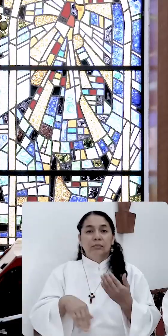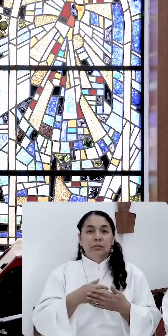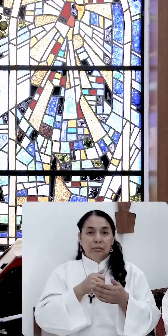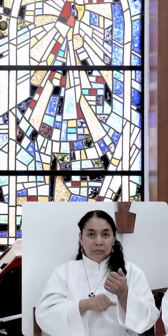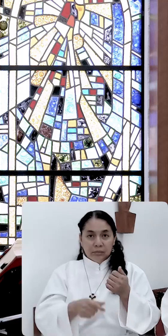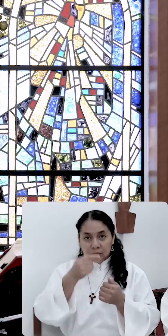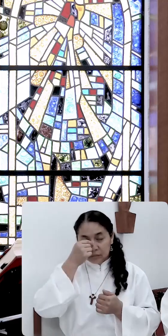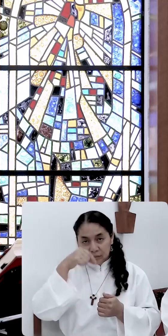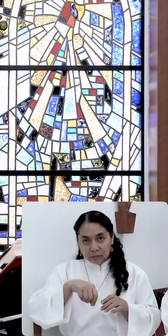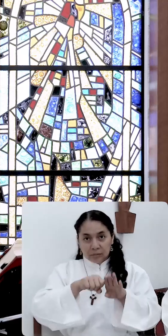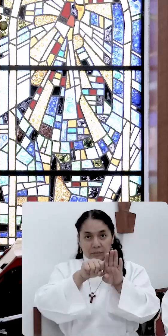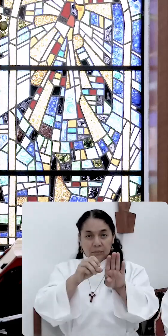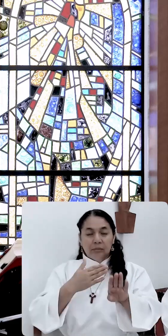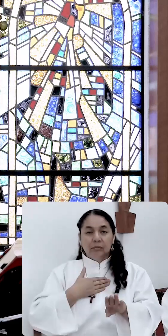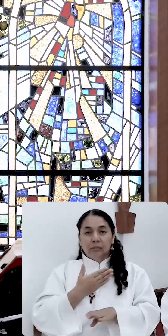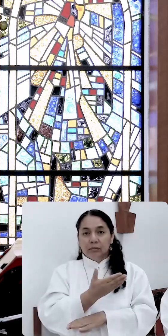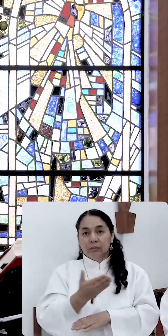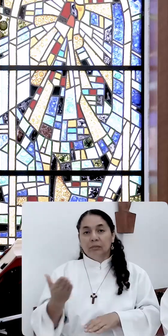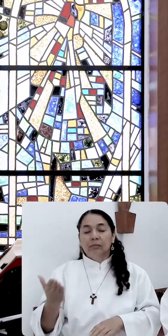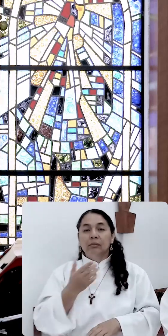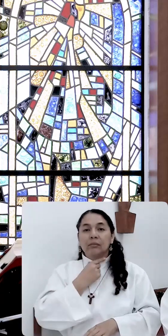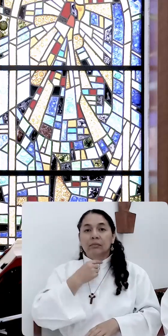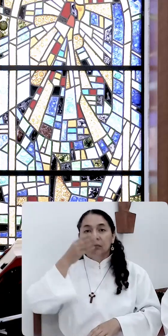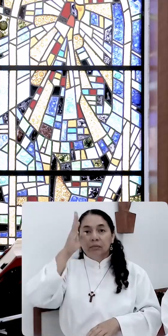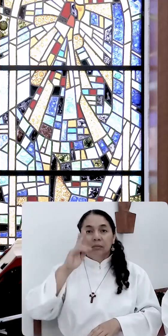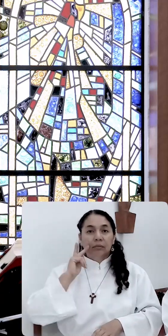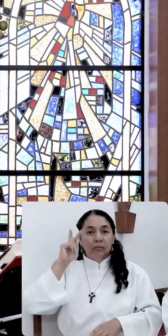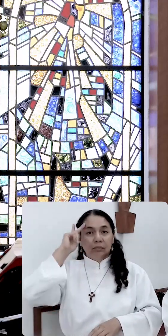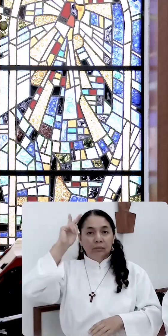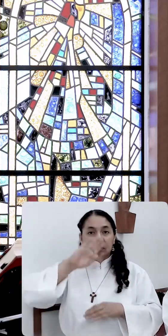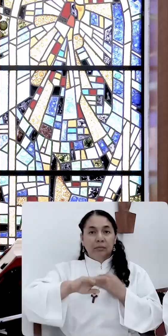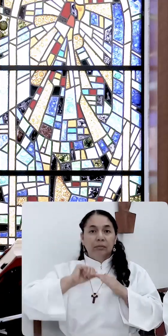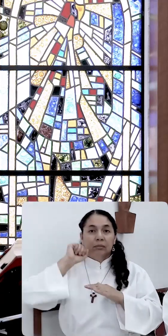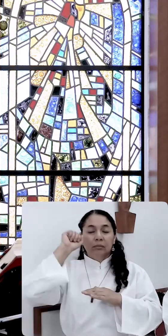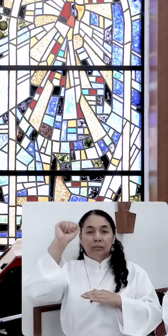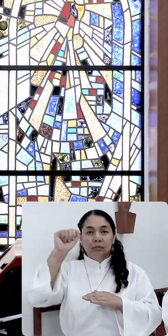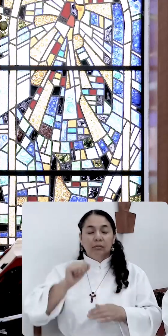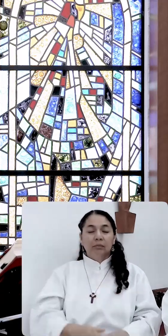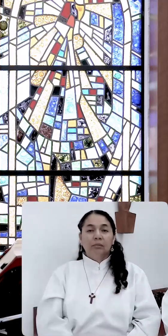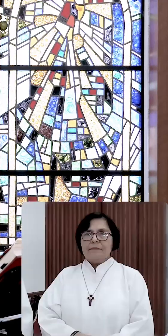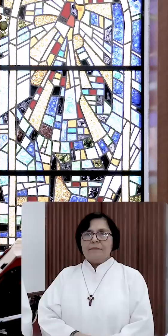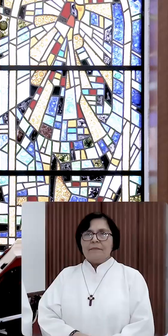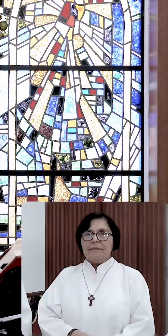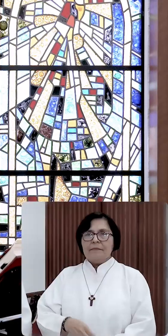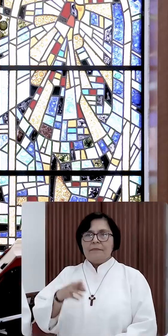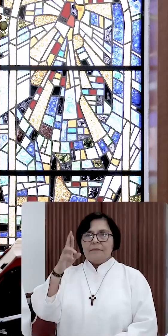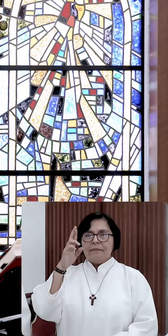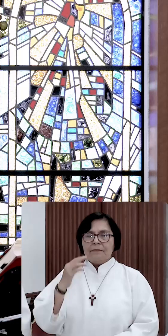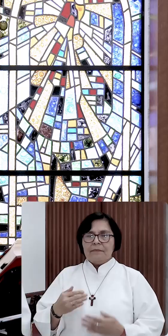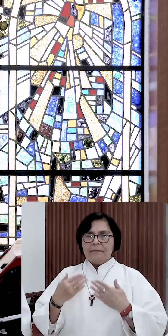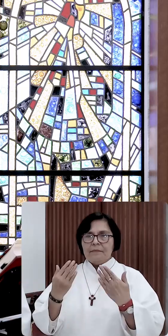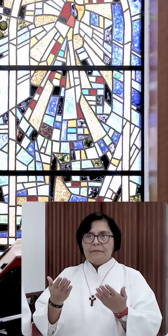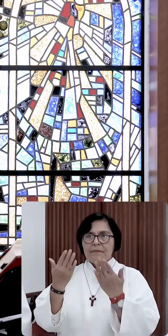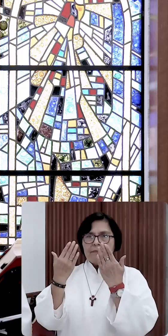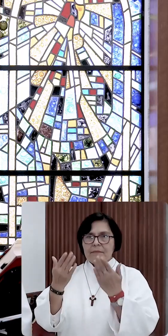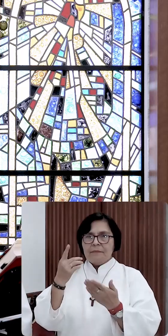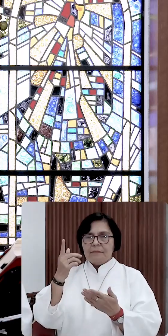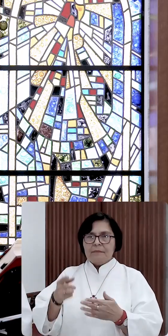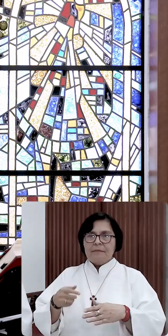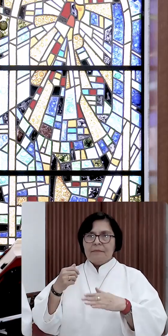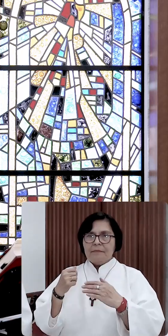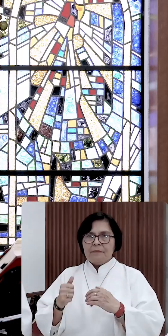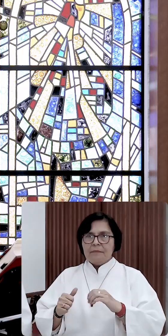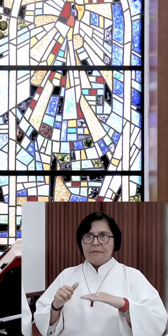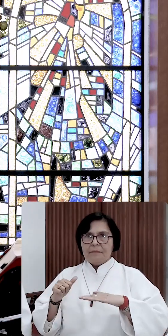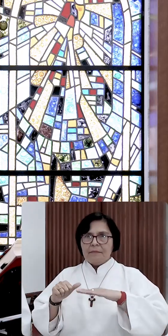Hermanos, para que ese sacrificio mío de ustedes sea agradable a Dios Padre Todopoderoso. El Señor reciba de tus manos